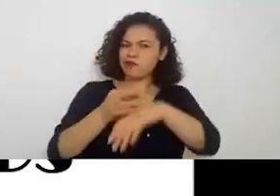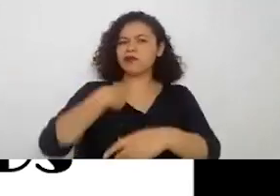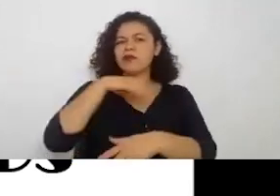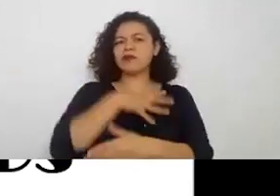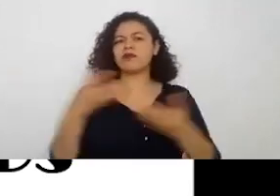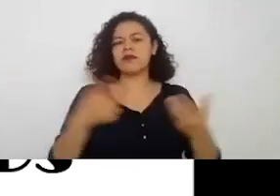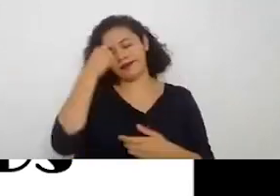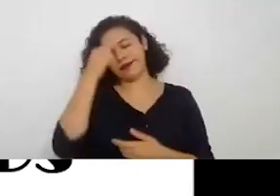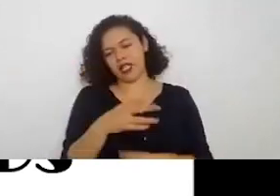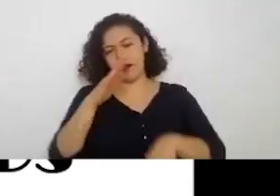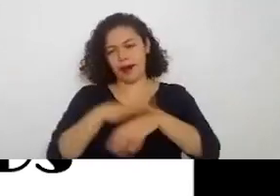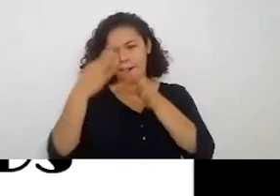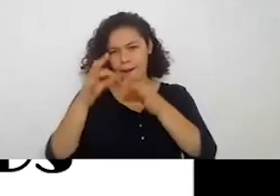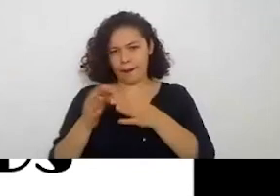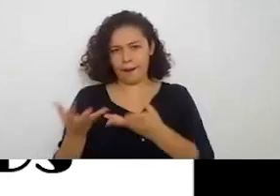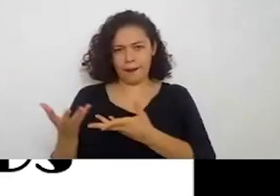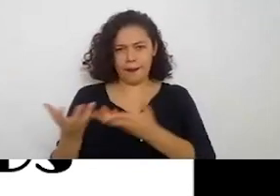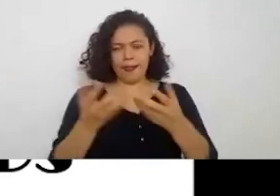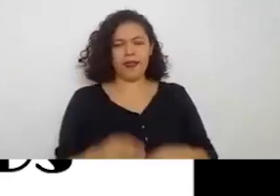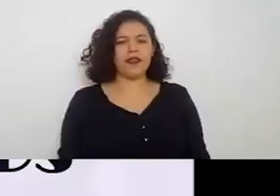a cumplirlos.